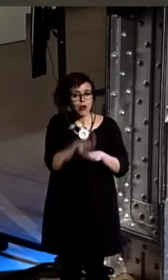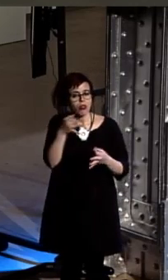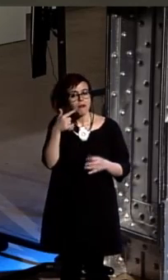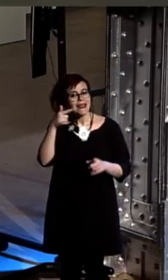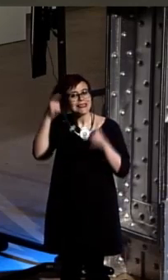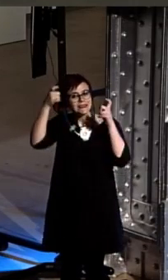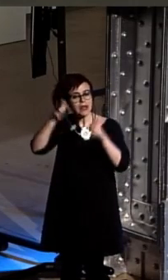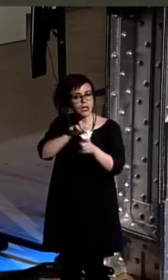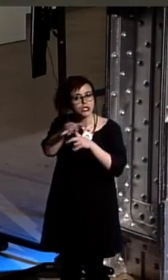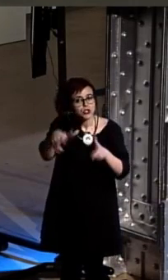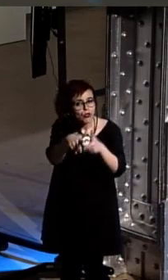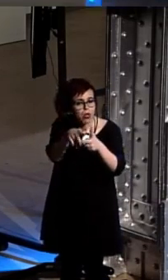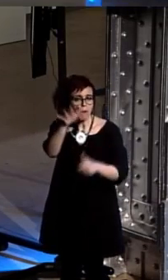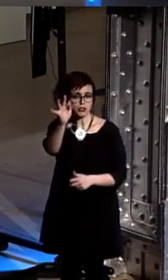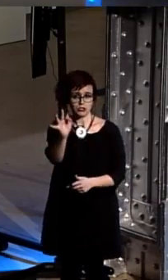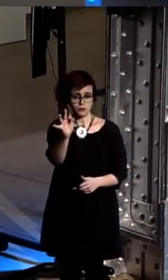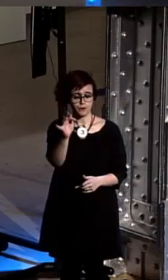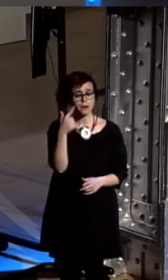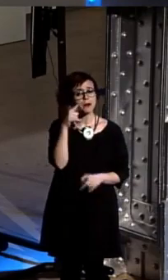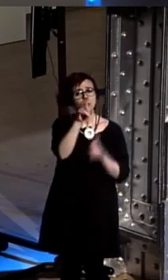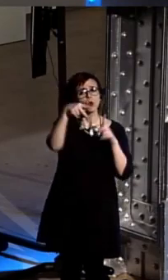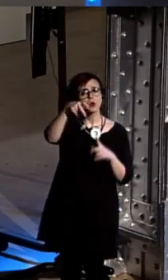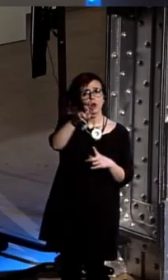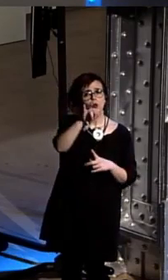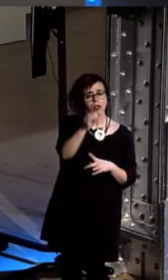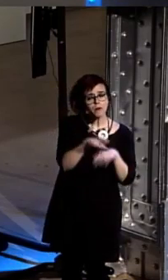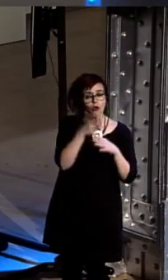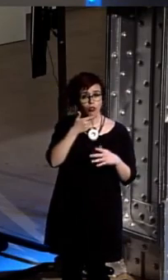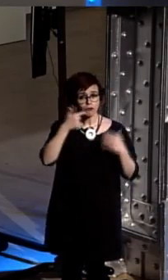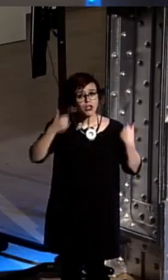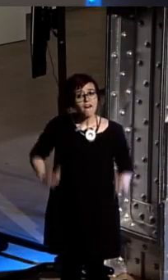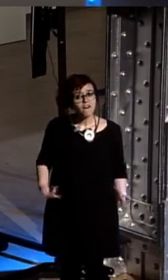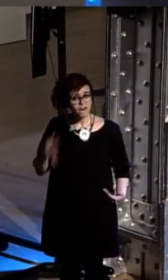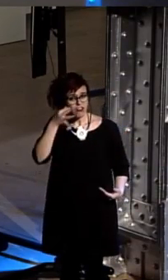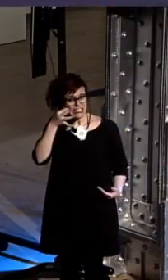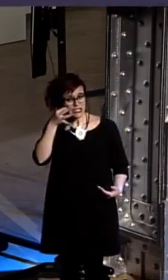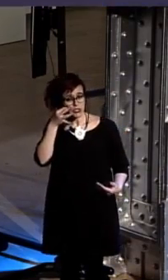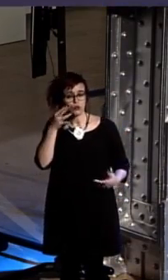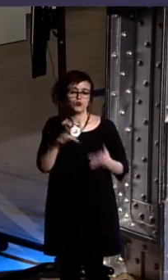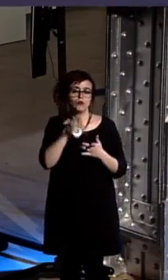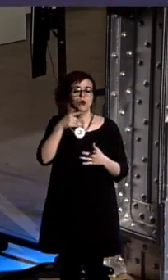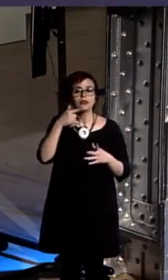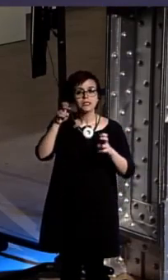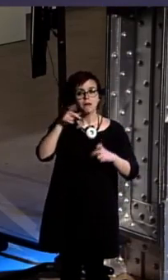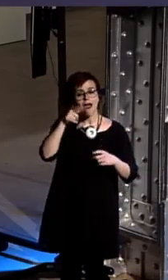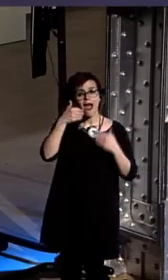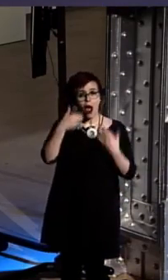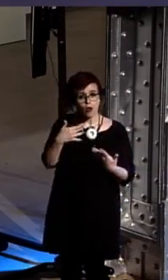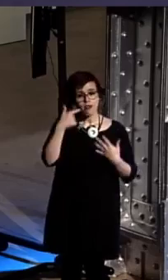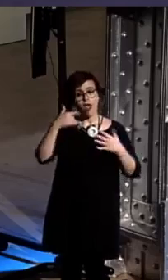impacto positivo en la sociedad. Nuria, es verdad que sabemos casi todo del cuerpo, de lo físico, ya se monitoriza los